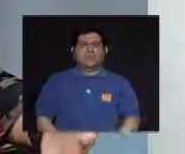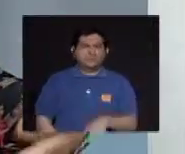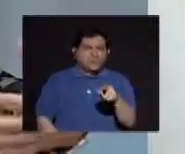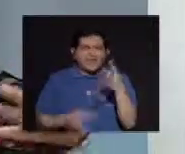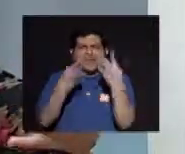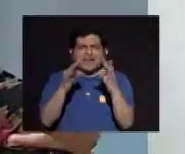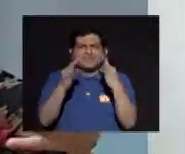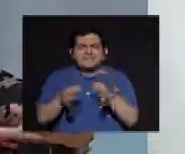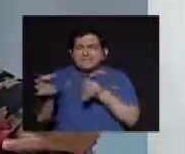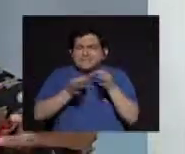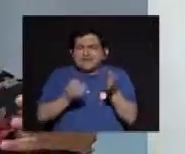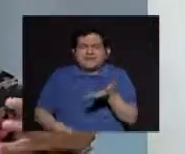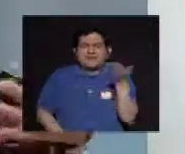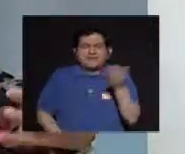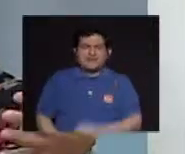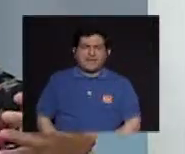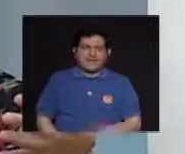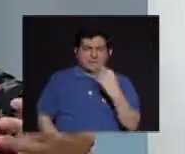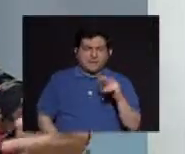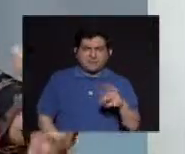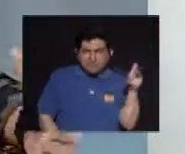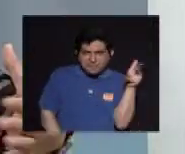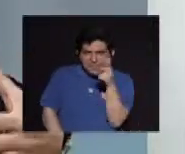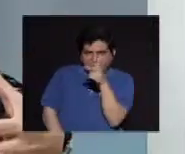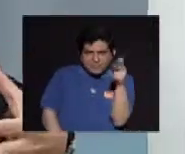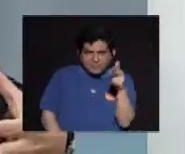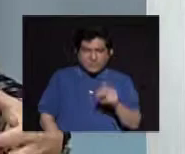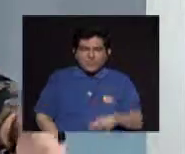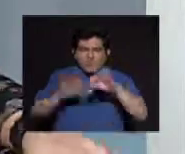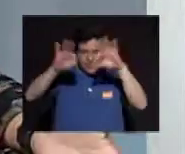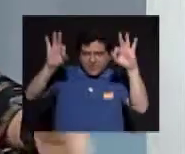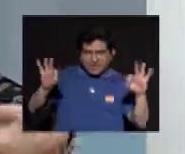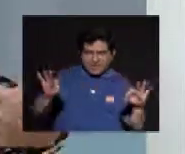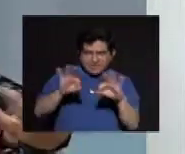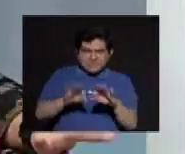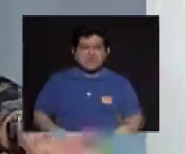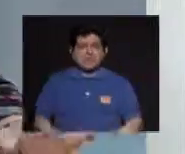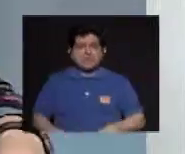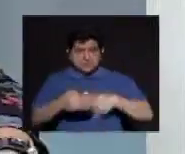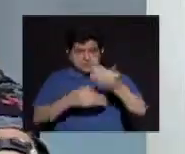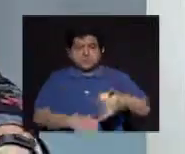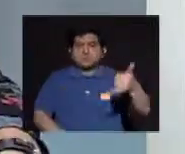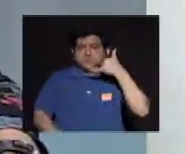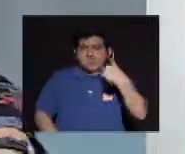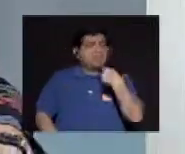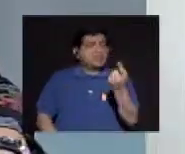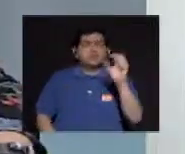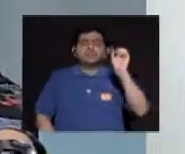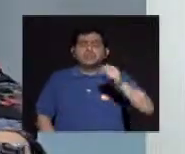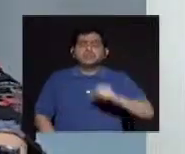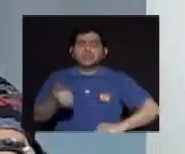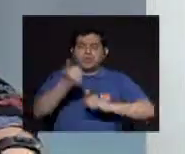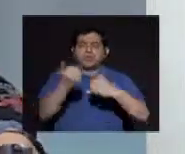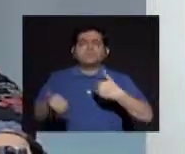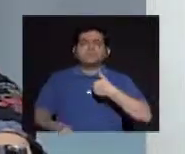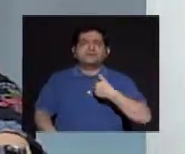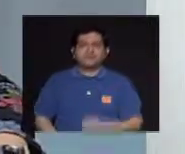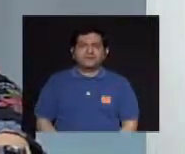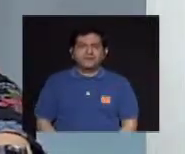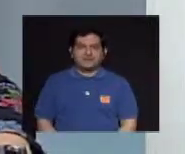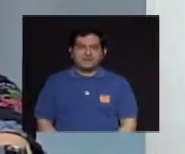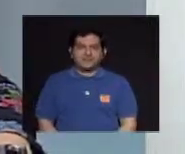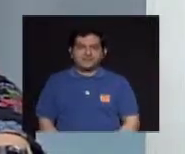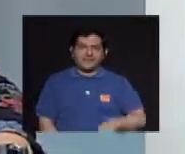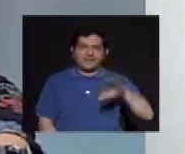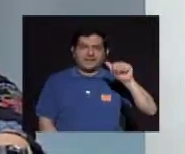era importante, qué quería él tratar de contar a nivel visual con esta historia, y después nos llamaron y nos dijeron que sí, que nos daban el